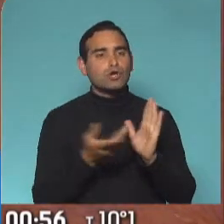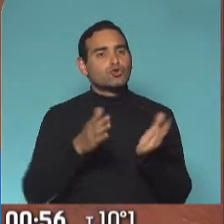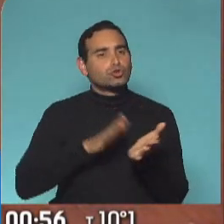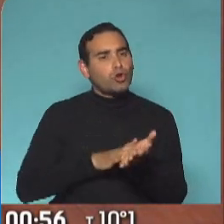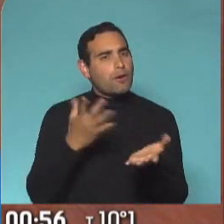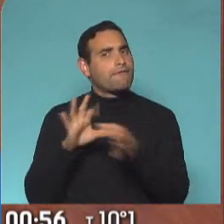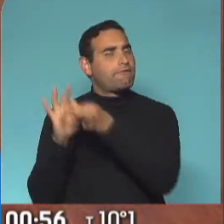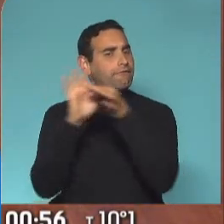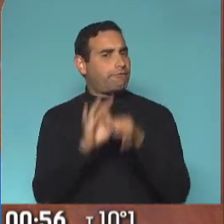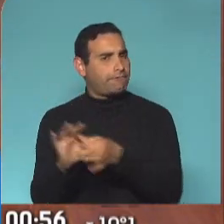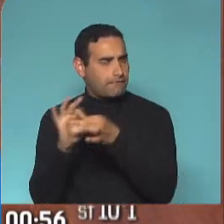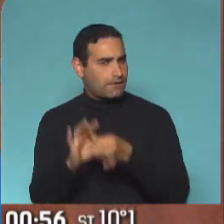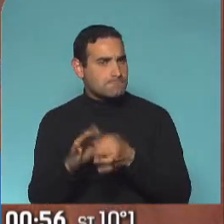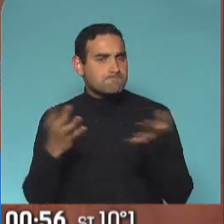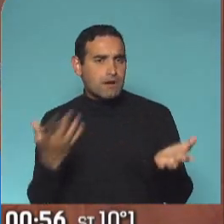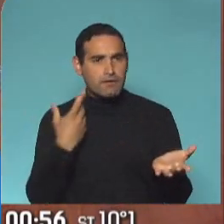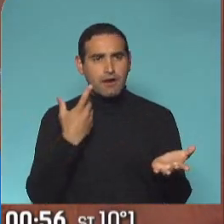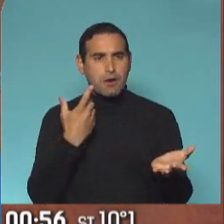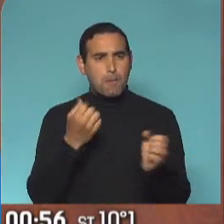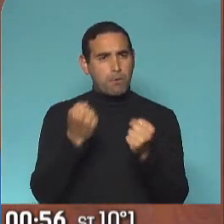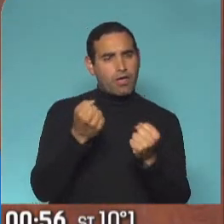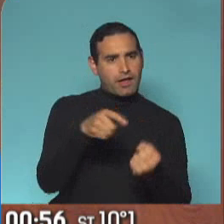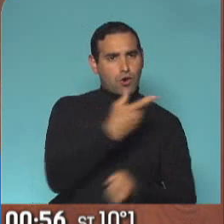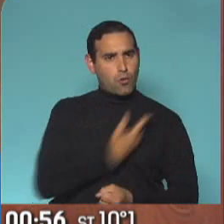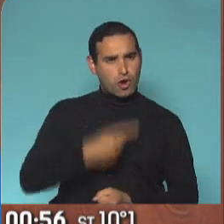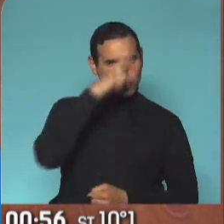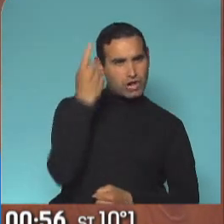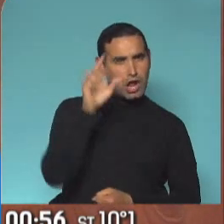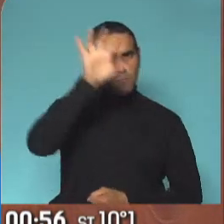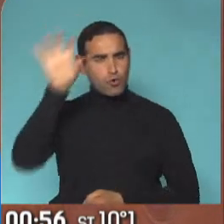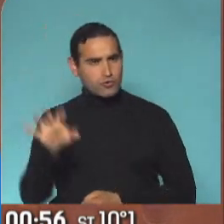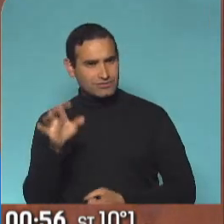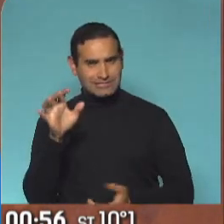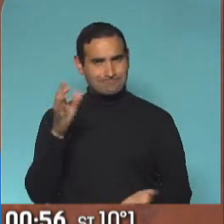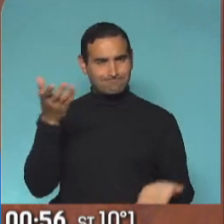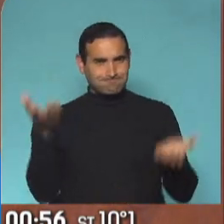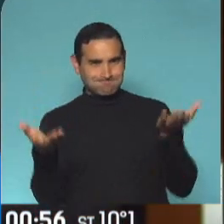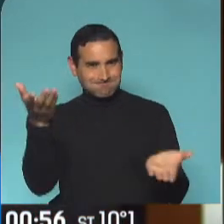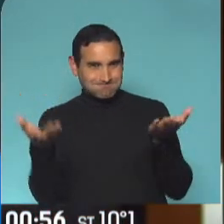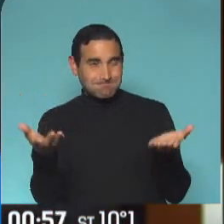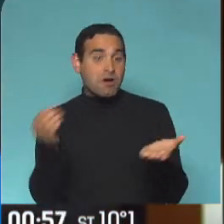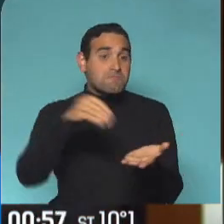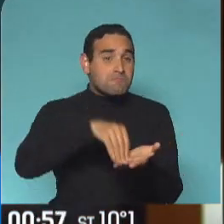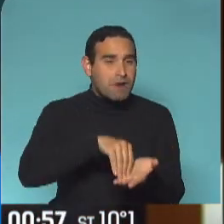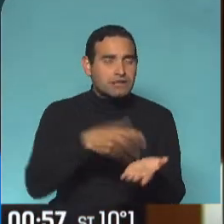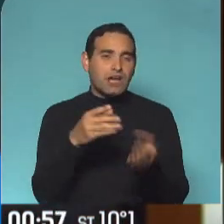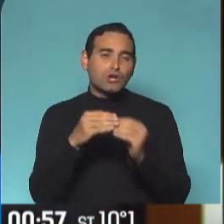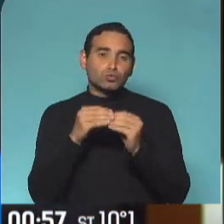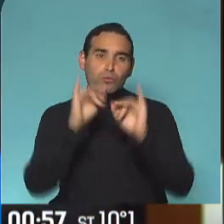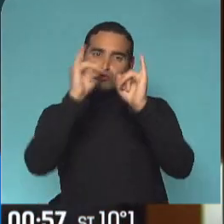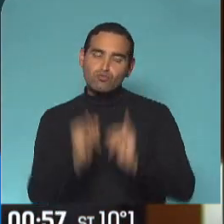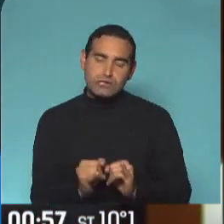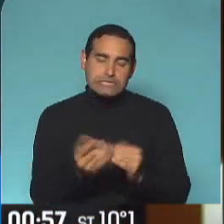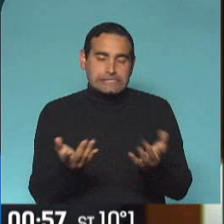del federalismo, es decir, la relación de poder entre el Estado Nacional y las provincias, y eso sujetado a las cuestiones